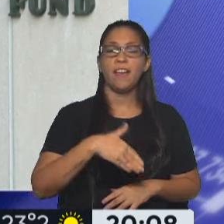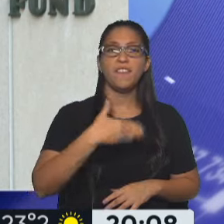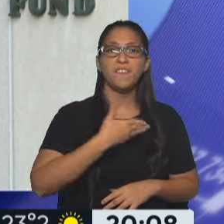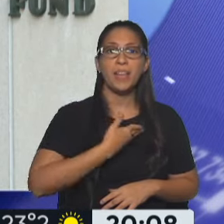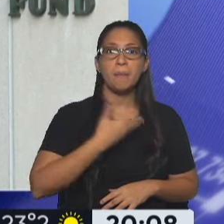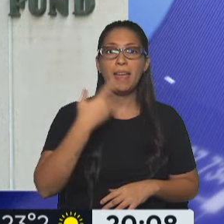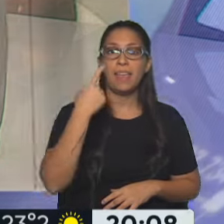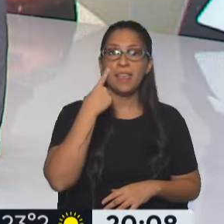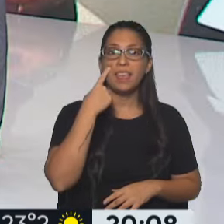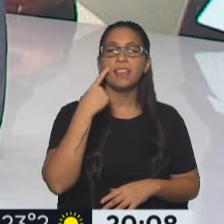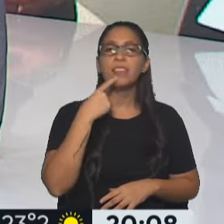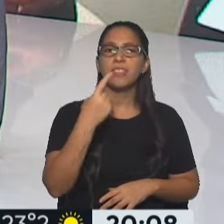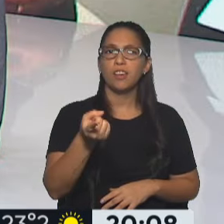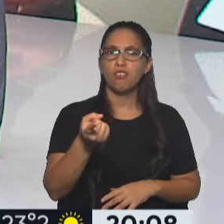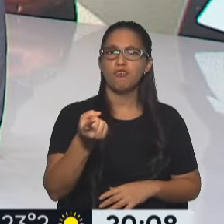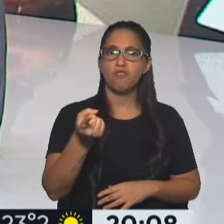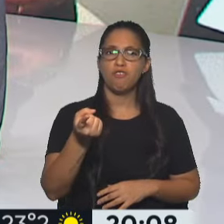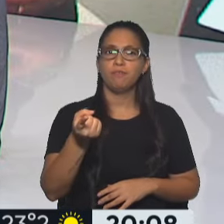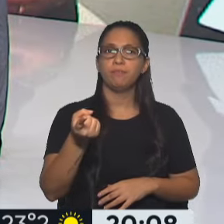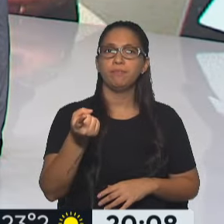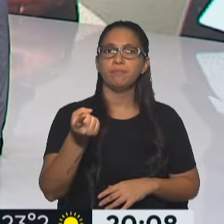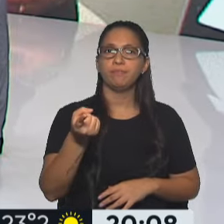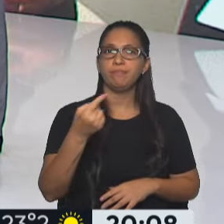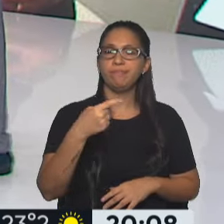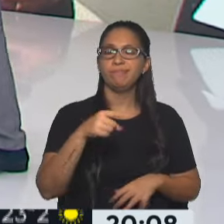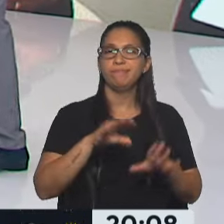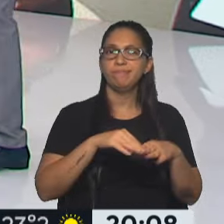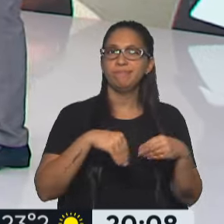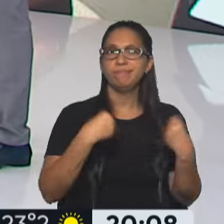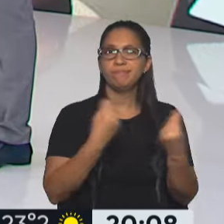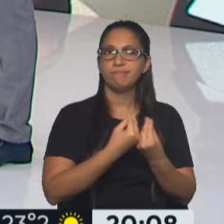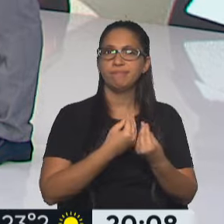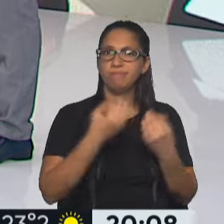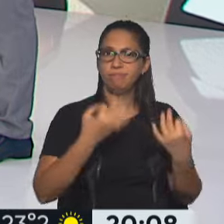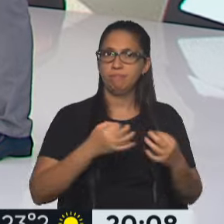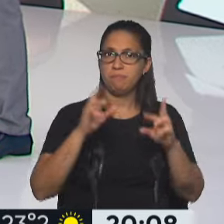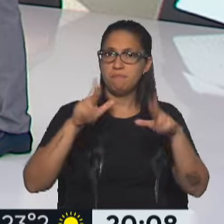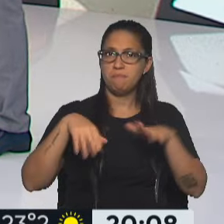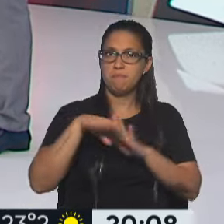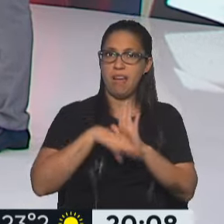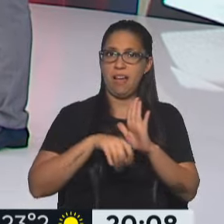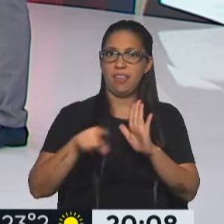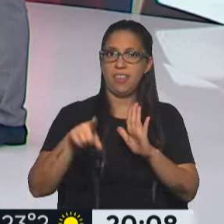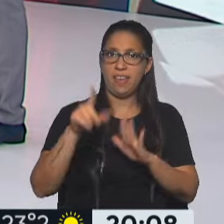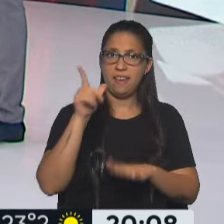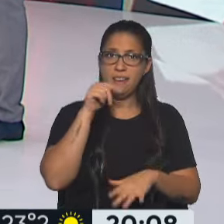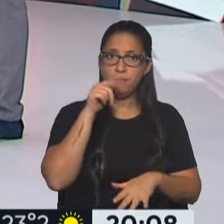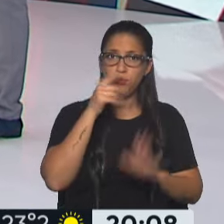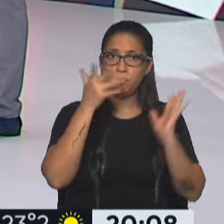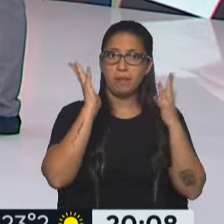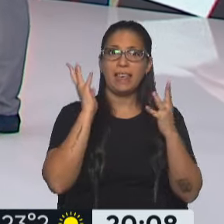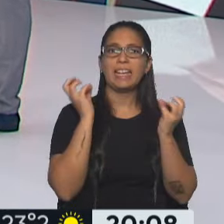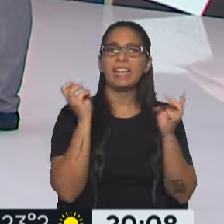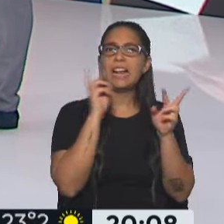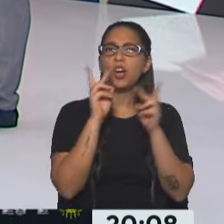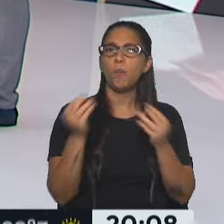Georgieva, dio definiciones respecto a cómo ve el Fondo Monetario Internacional el programa económico de Caputo y de Javier Milei, pero